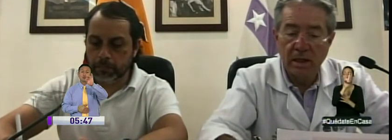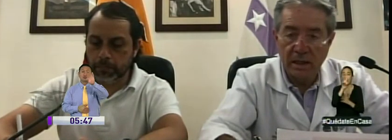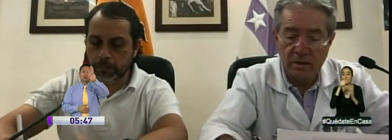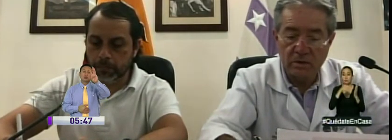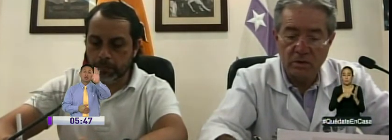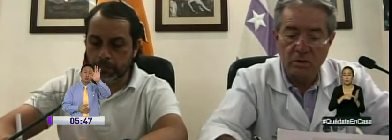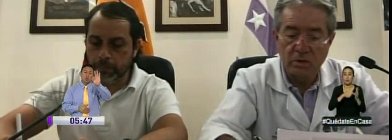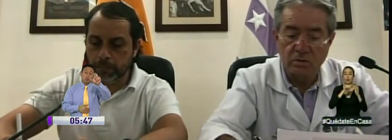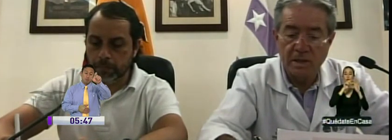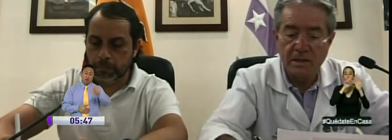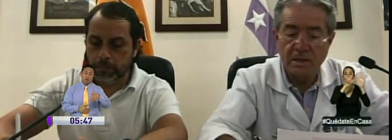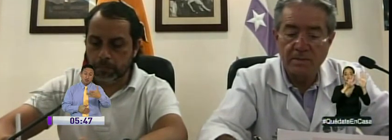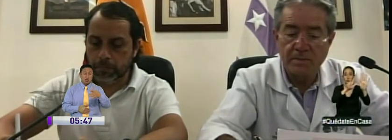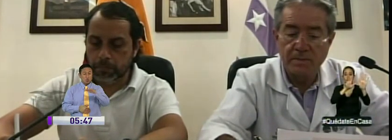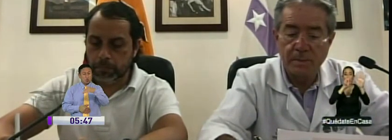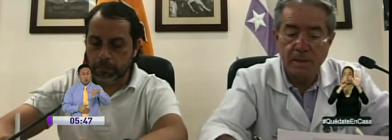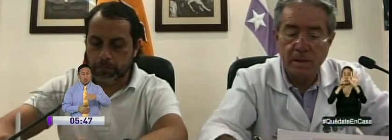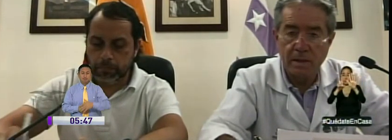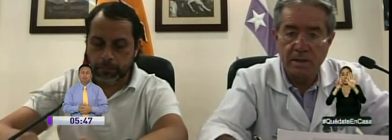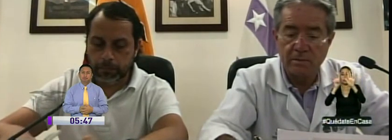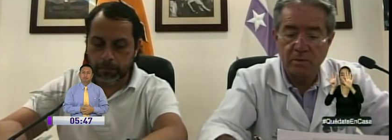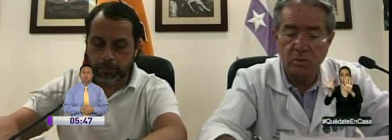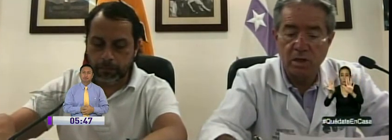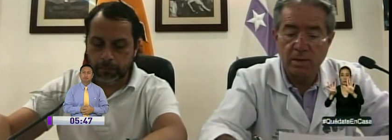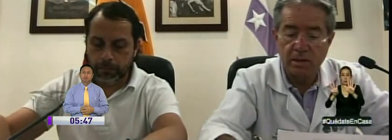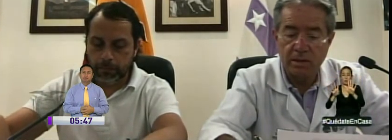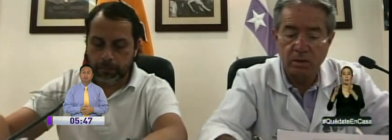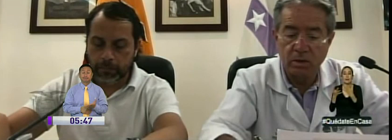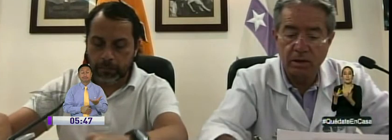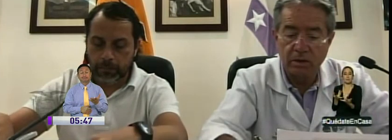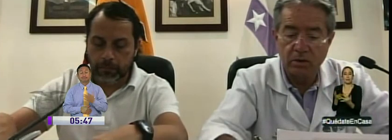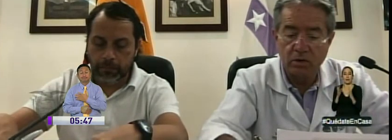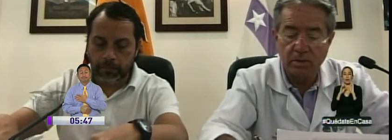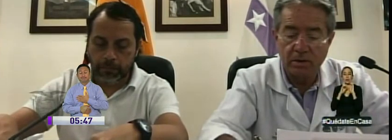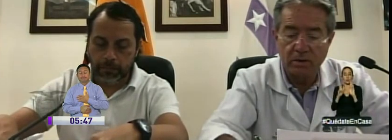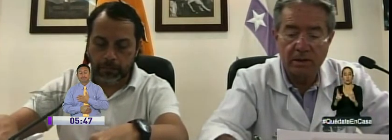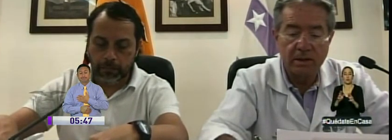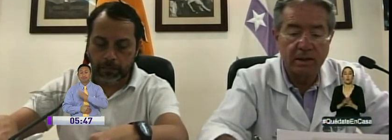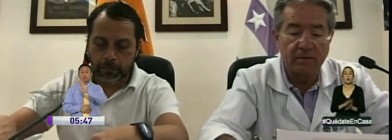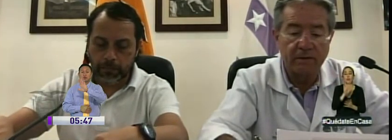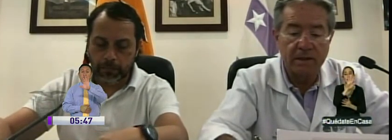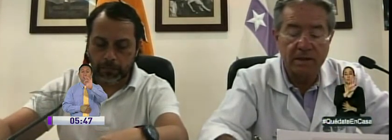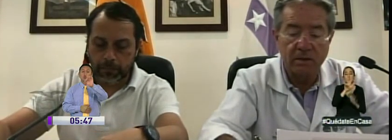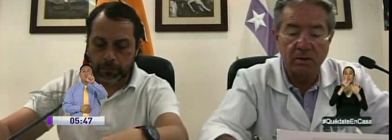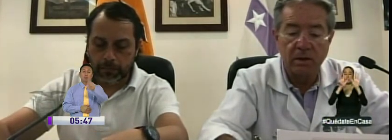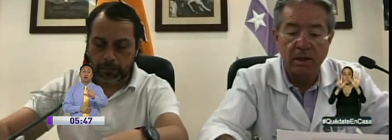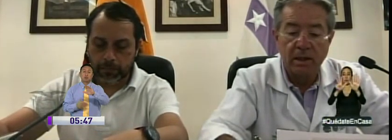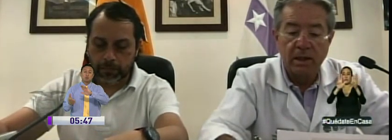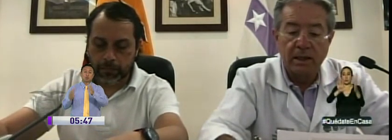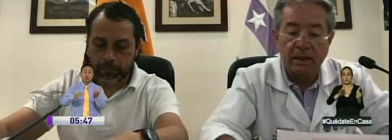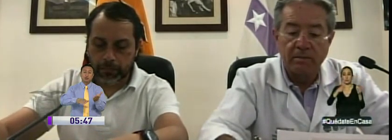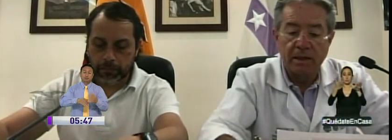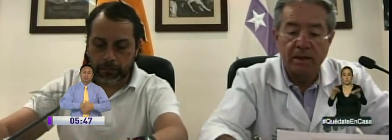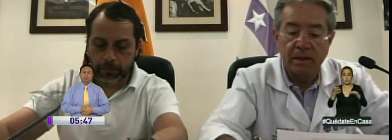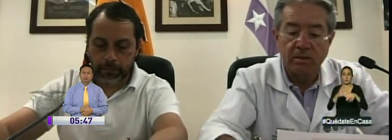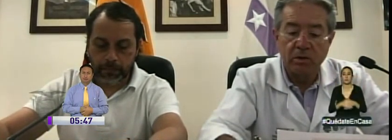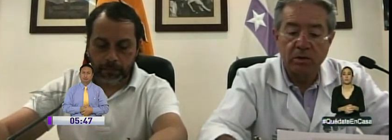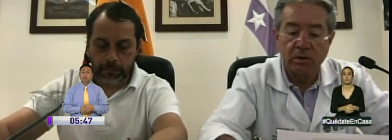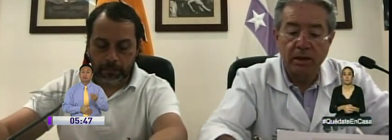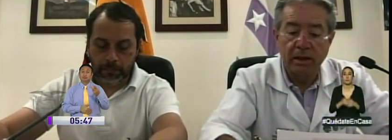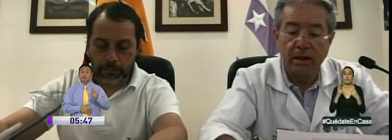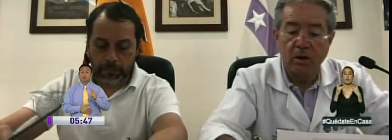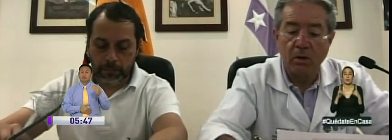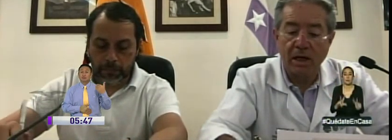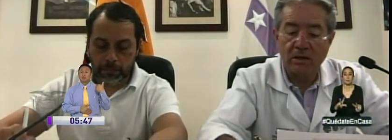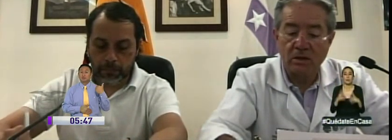2.869 casos con sospecha y desafortunadamente 58 personas que han fallecido. También